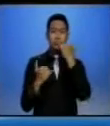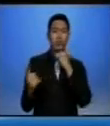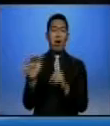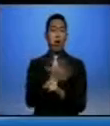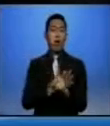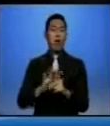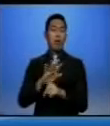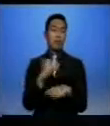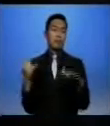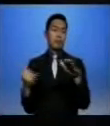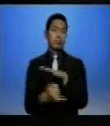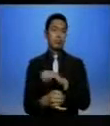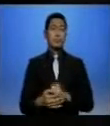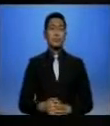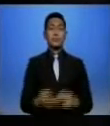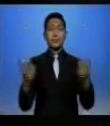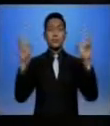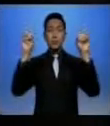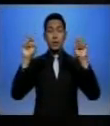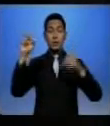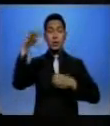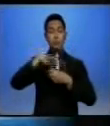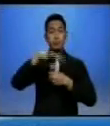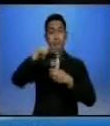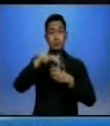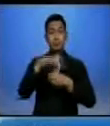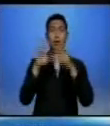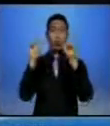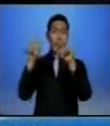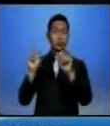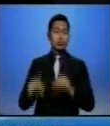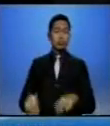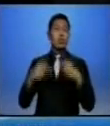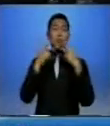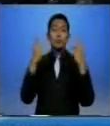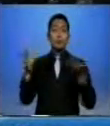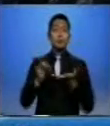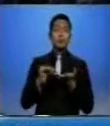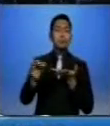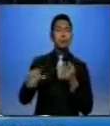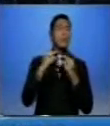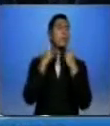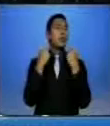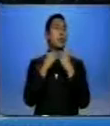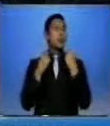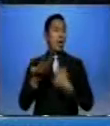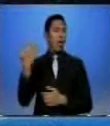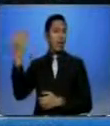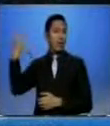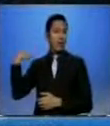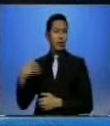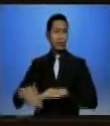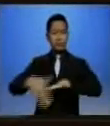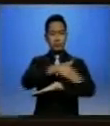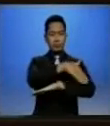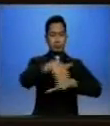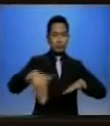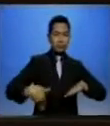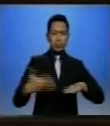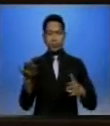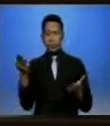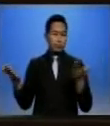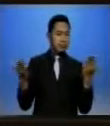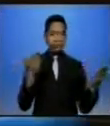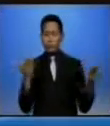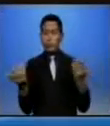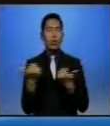sexuales. A nivel electoral se destacó la consulta popular en la manga del Cura, que solucionó un problema limítrofe interno de hace muchos años. La consulta